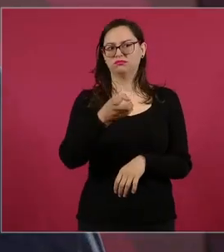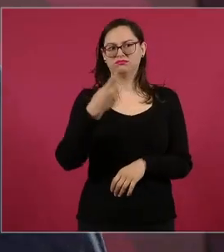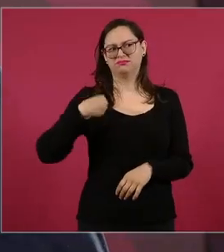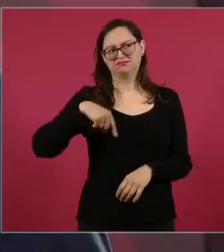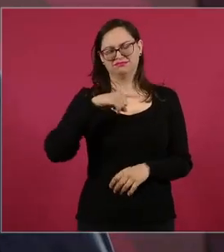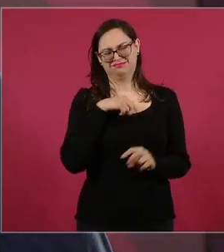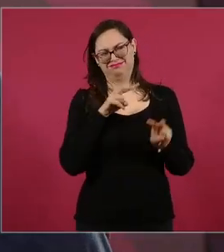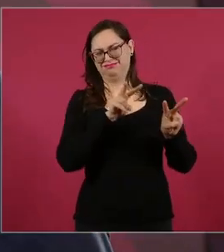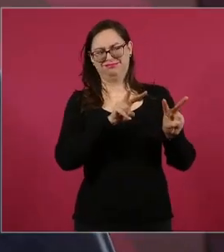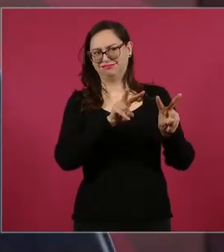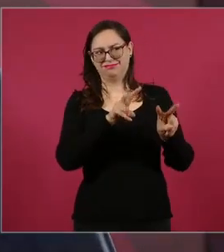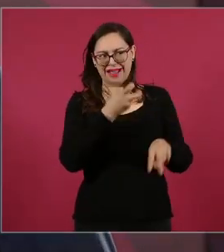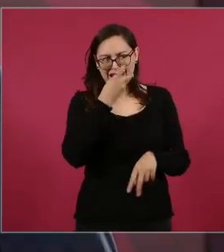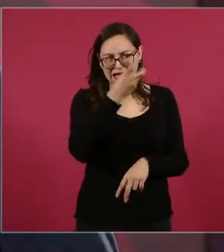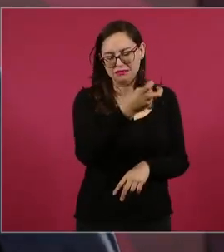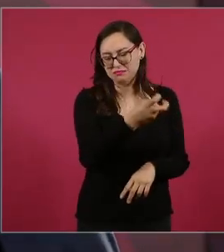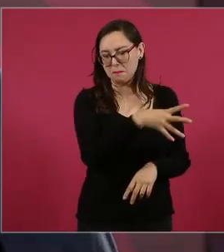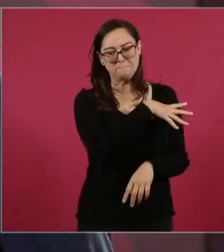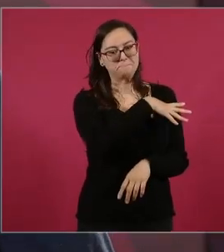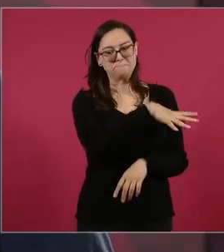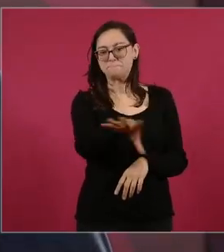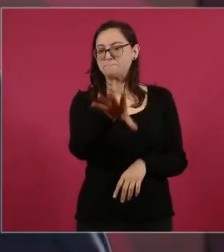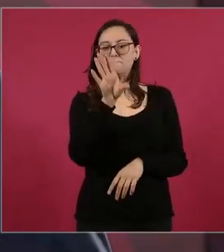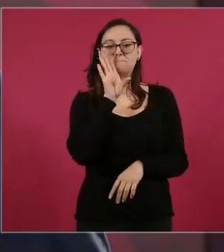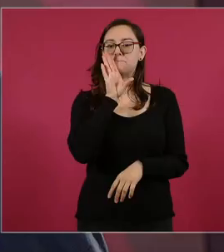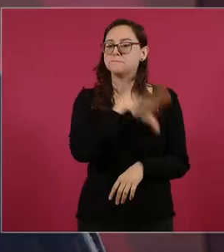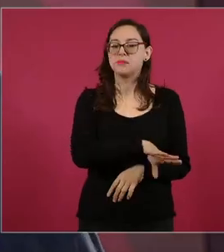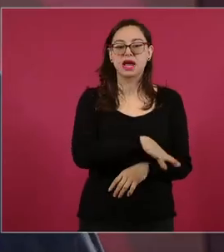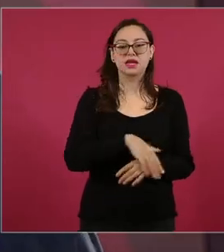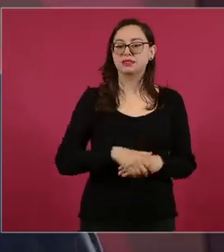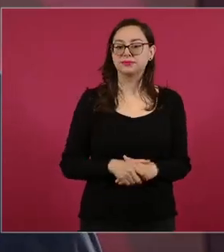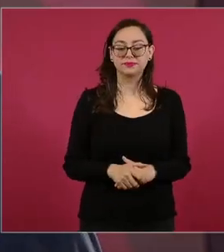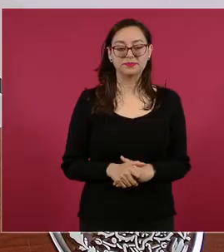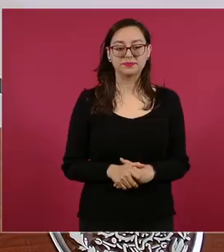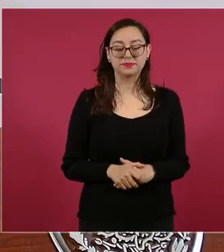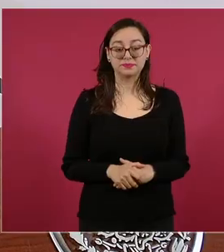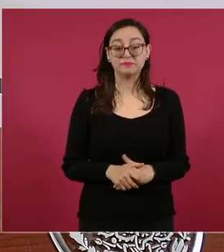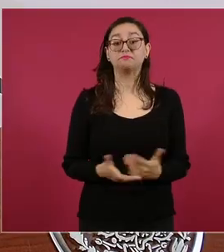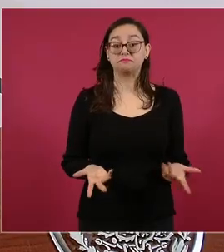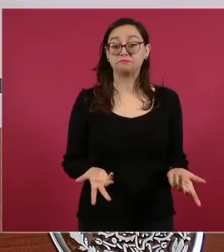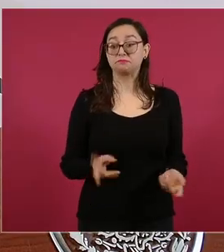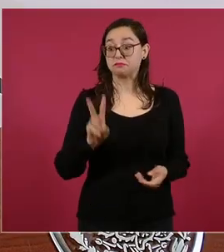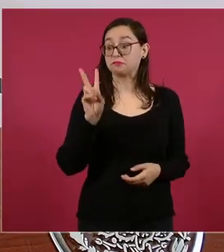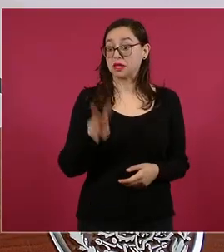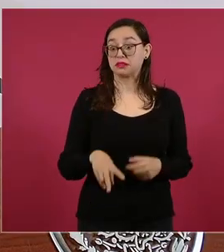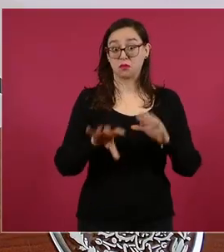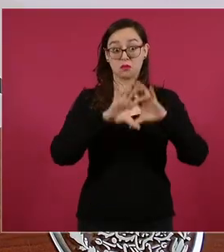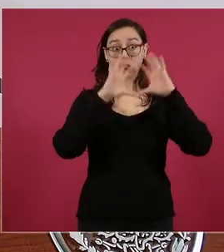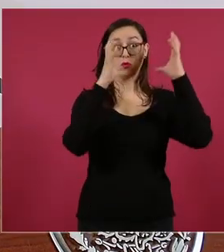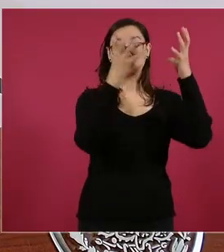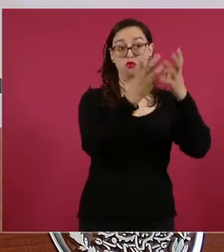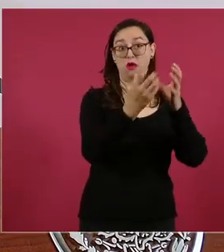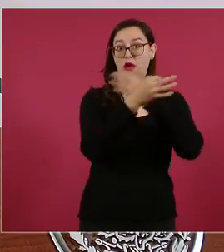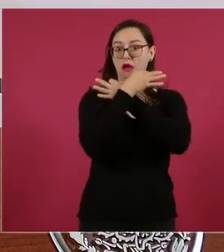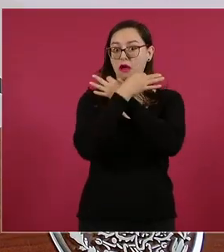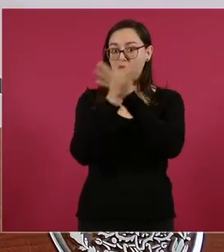este hecho y sí, fuimos los primeros en